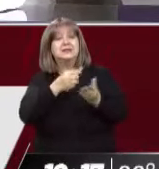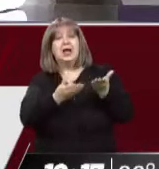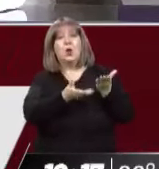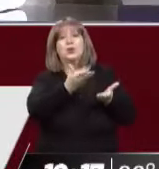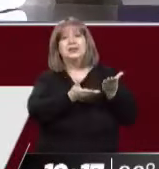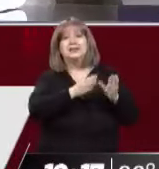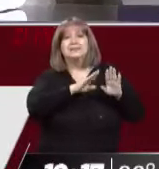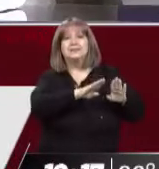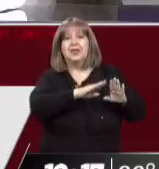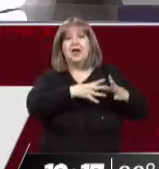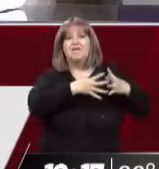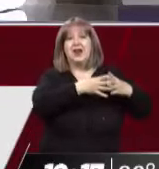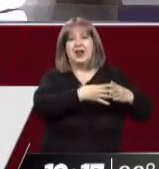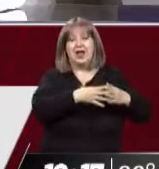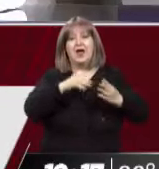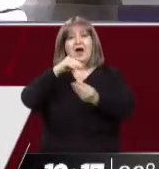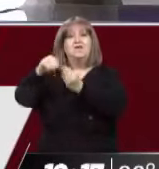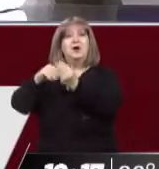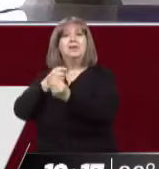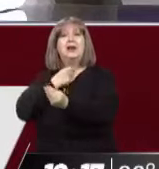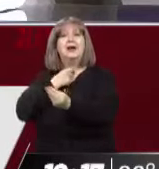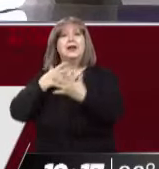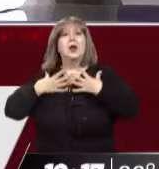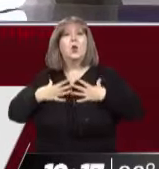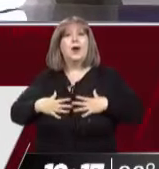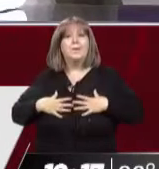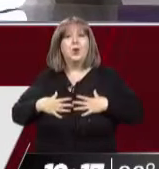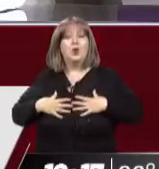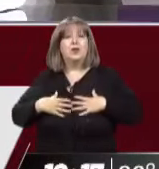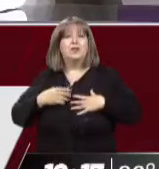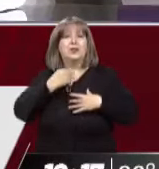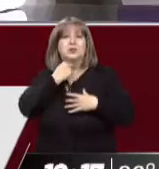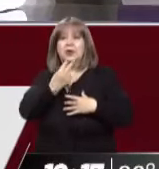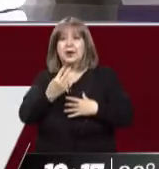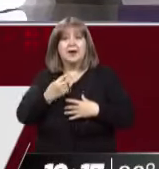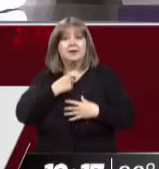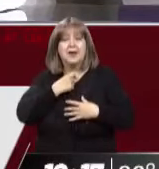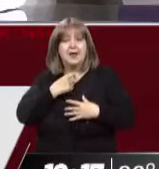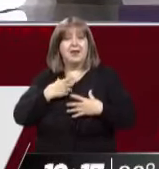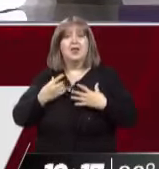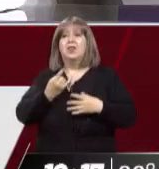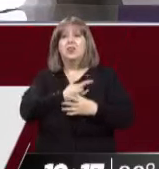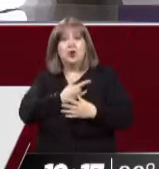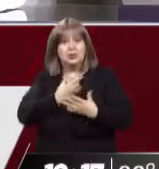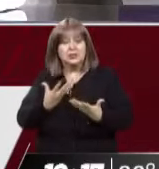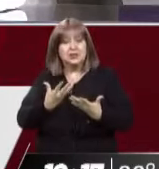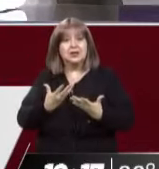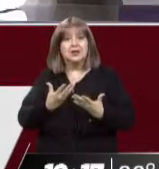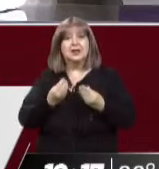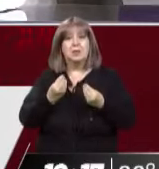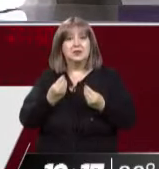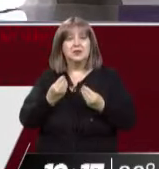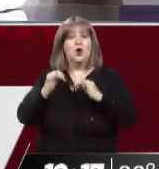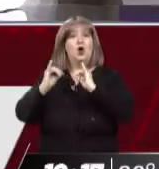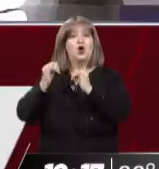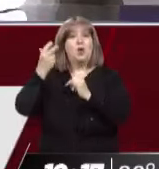investigación. La familia quiere el cuerpo de Abigail, eso quiere, quiere respuestas, quiere saber qué pasó realmente con esta joven de 18 años.